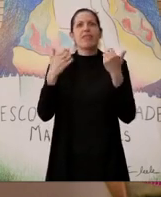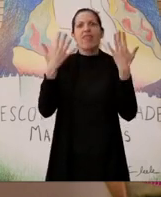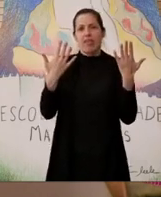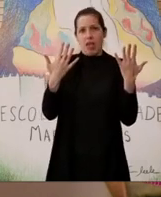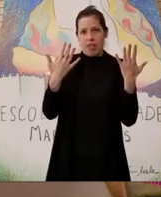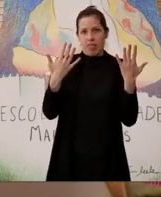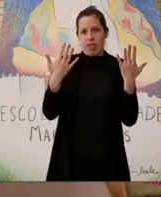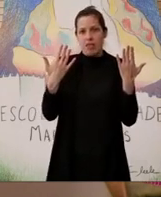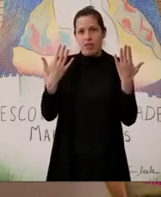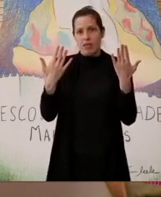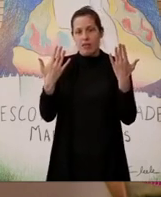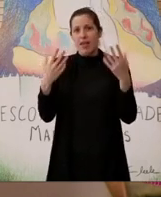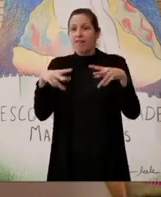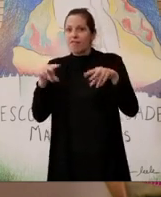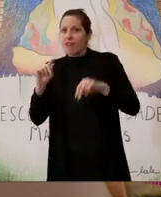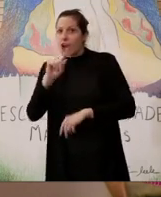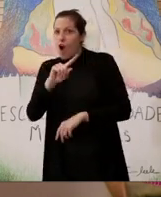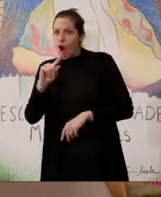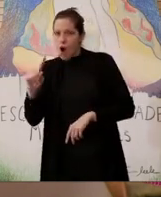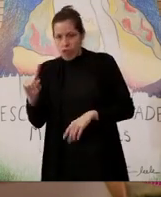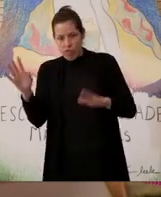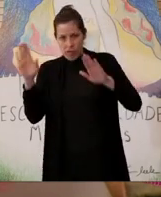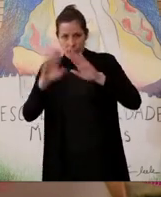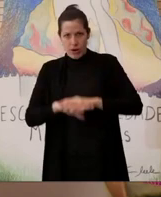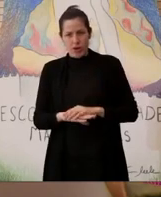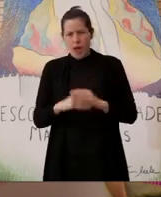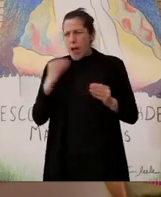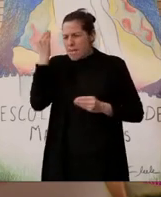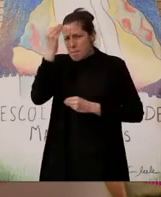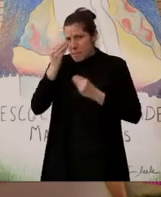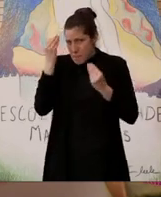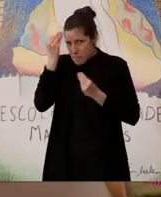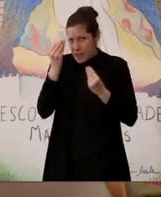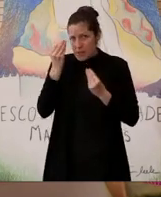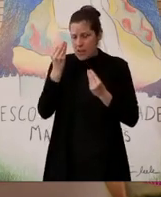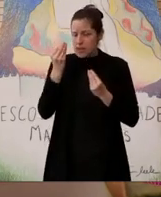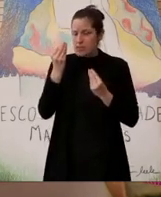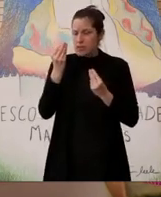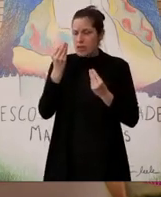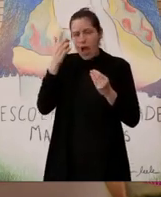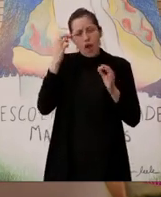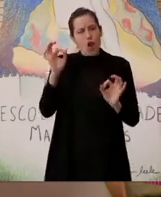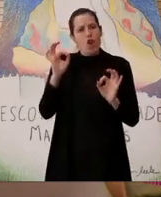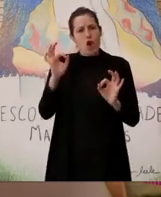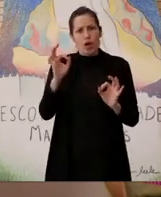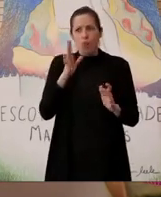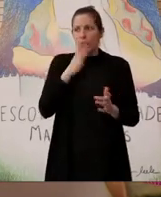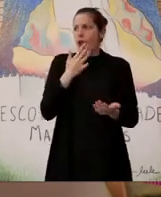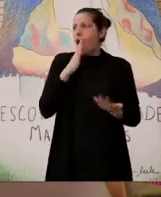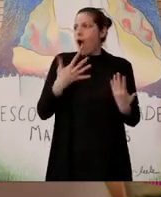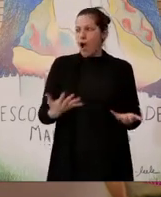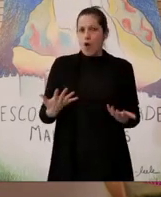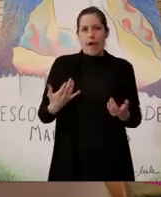último remató a soncedanoite vos crees que eso ten sentido sabiendo que hay tecnologías como